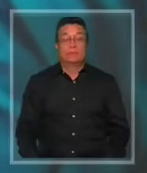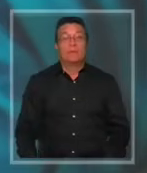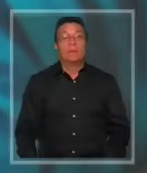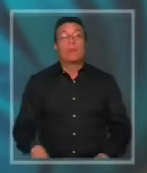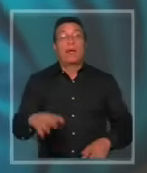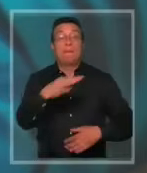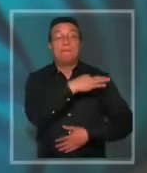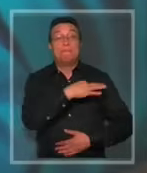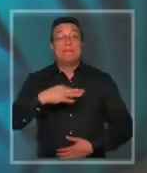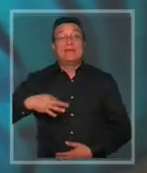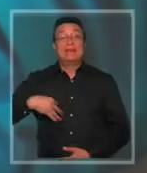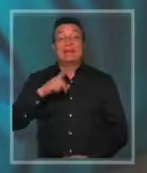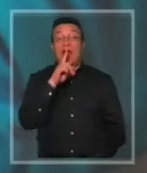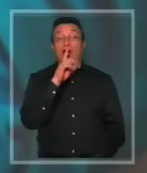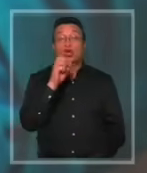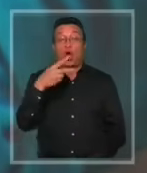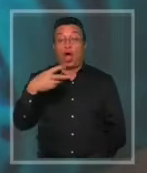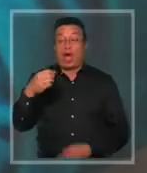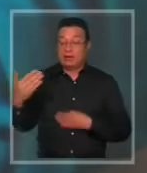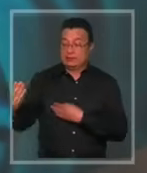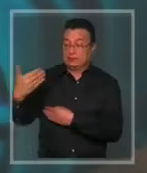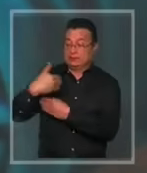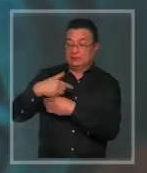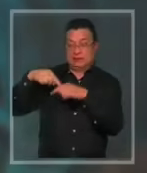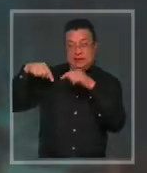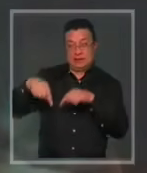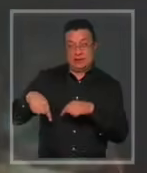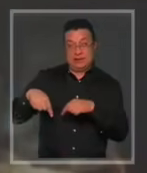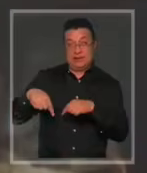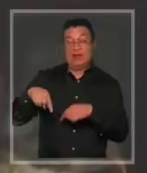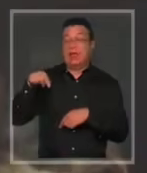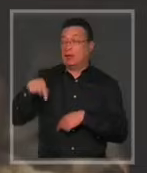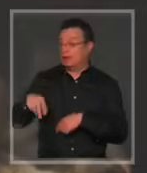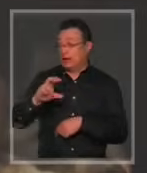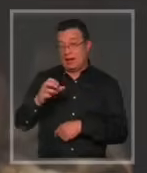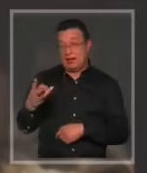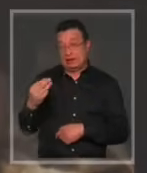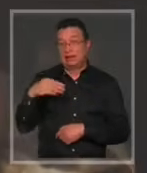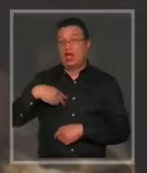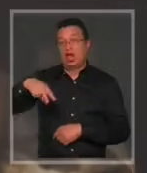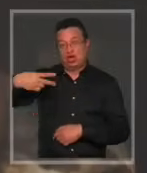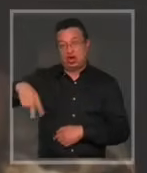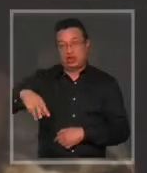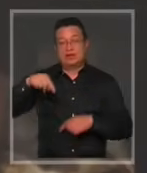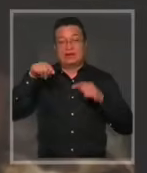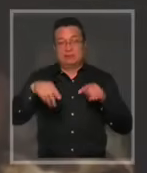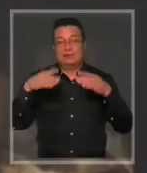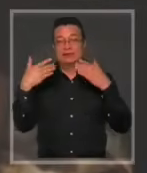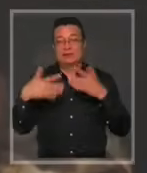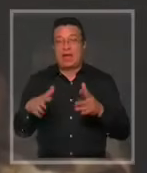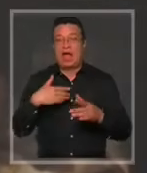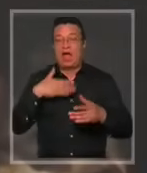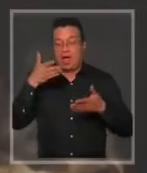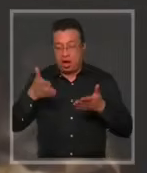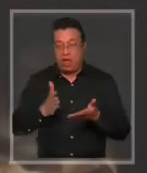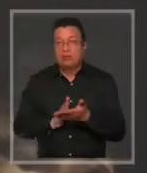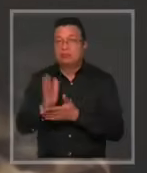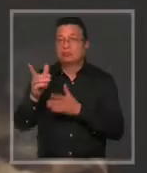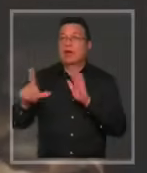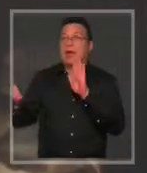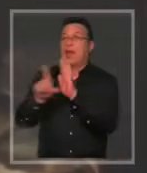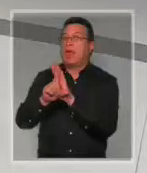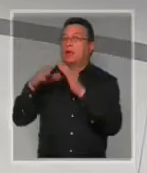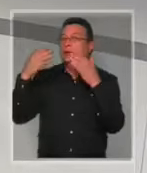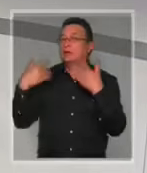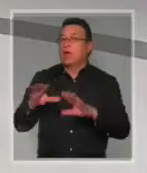Con la ministra del Interior, Carolina Tohá, aquí en el estudio, abordamos precisamente esta noticia que ya entonces se convierte en ley después de